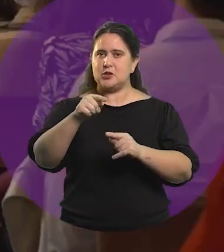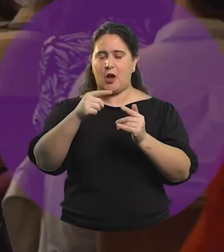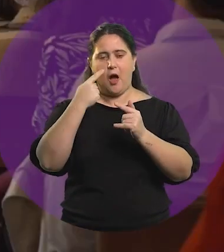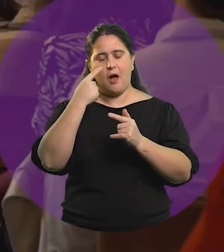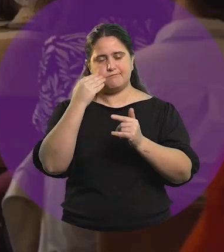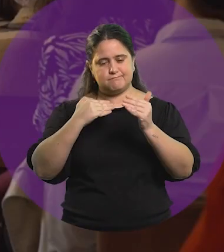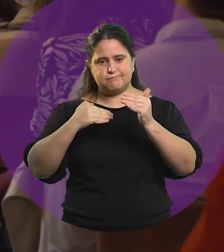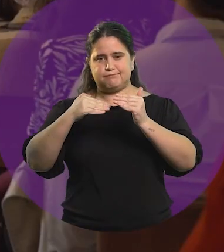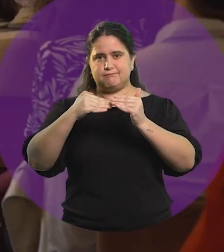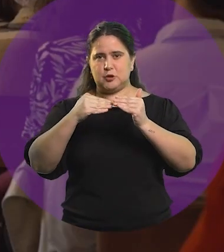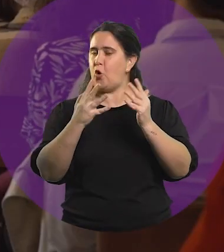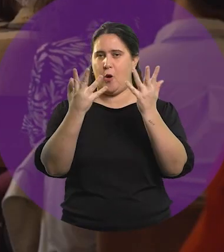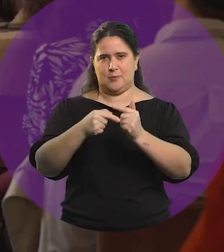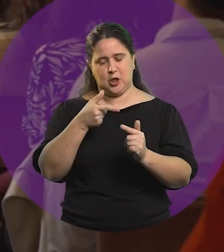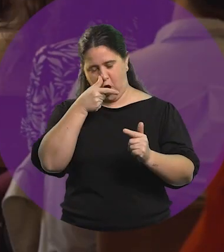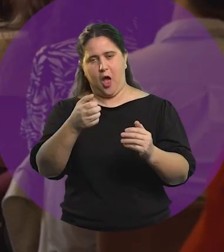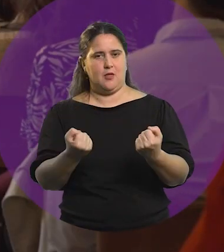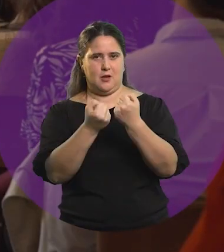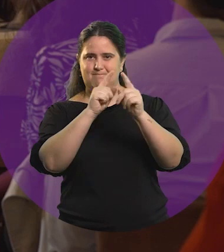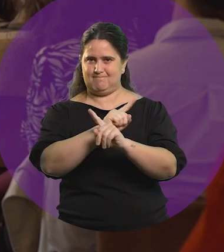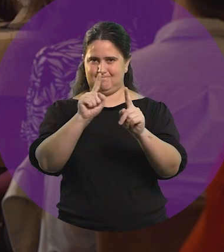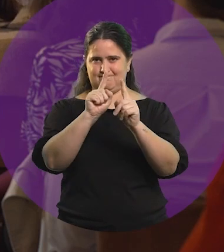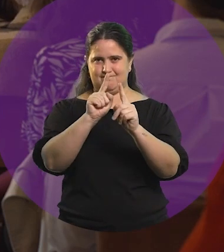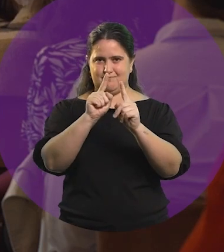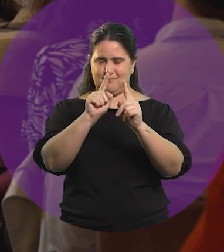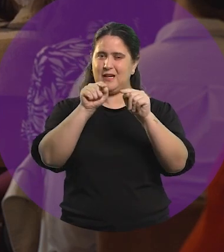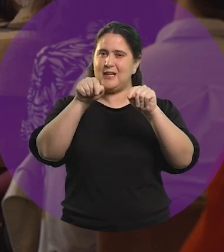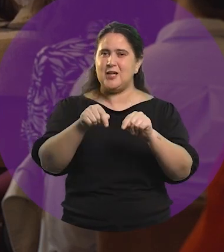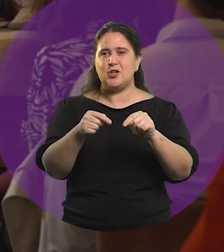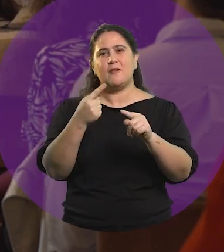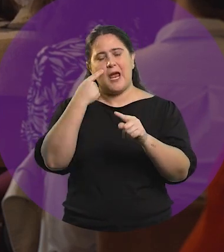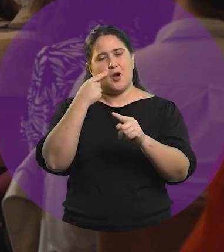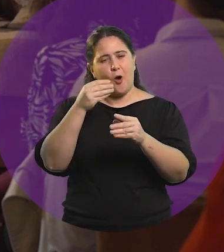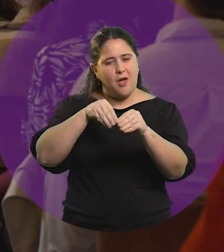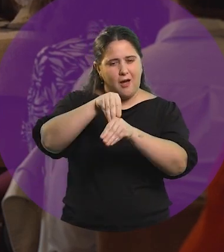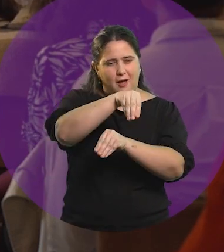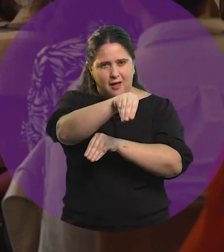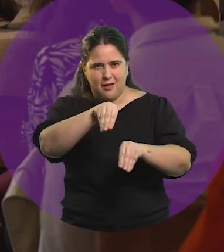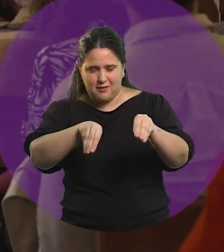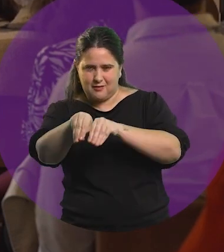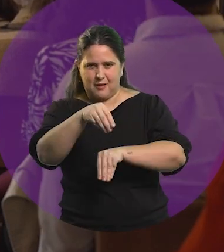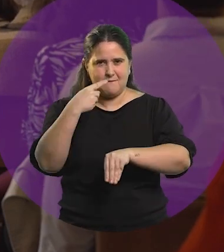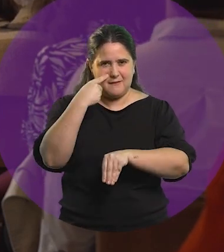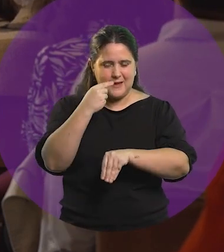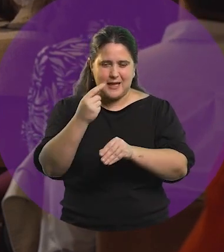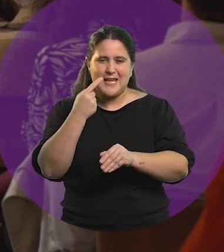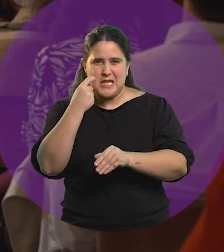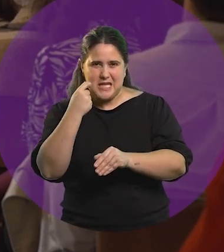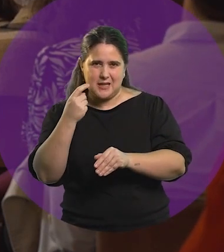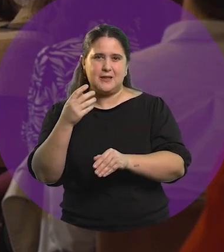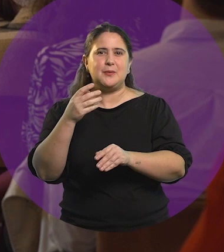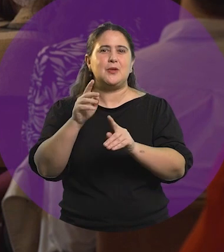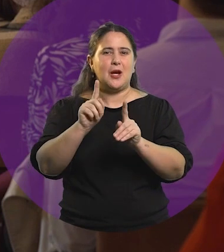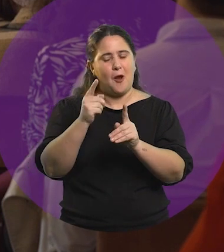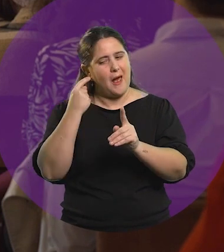una disminución que no ha sido automática, ¿sí? Esto es en base a una estrategia activa de hacer que las chicas,